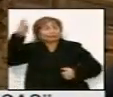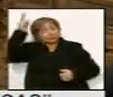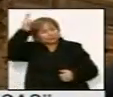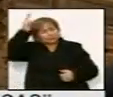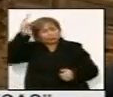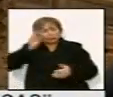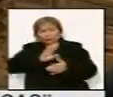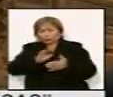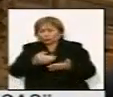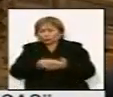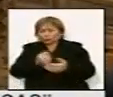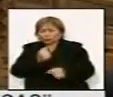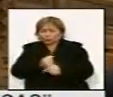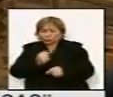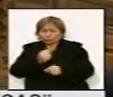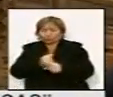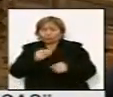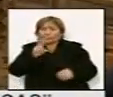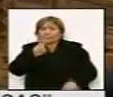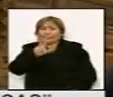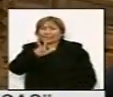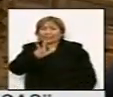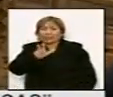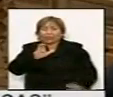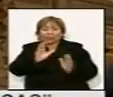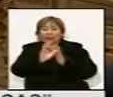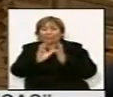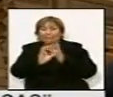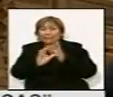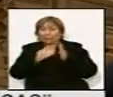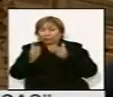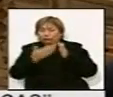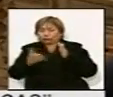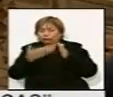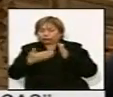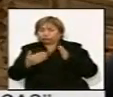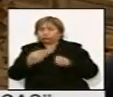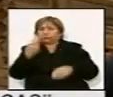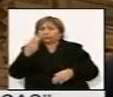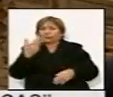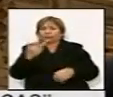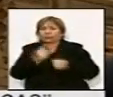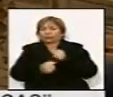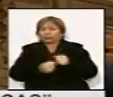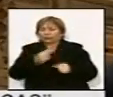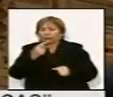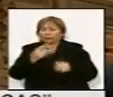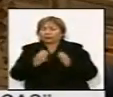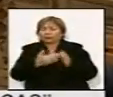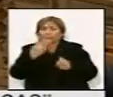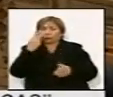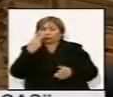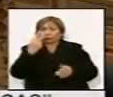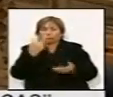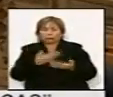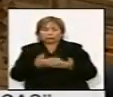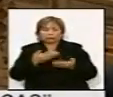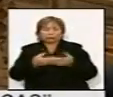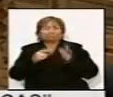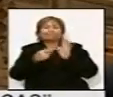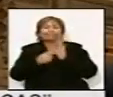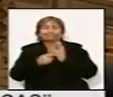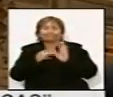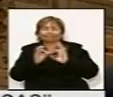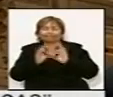un trabajo que abarca 23 capítulos que empecé hace 23 años. De esos capítulos, dos están dedicados a la